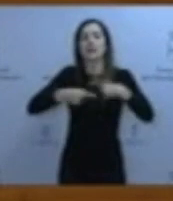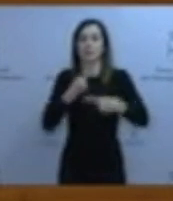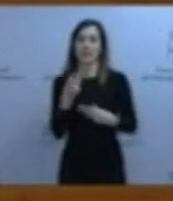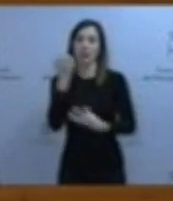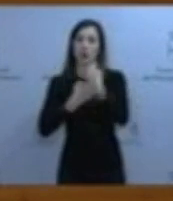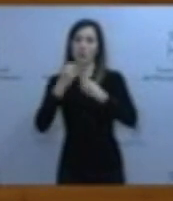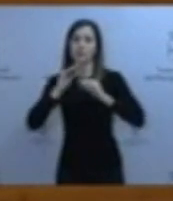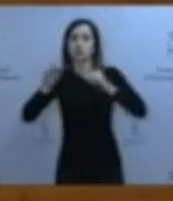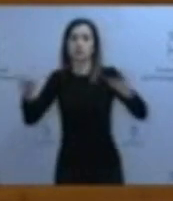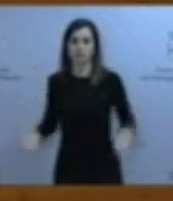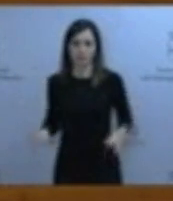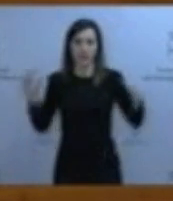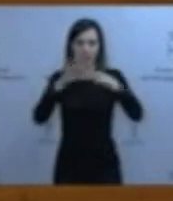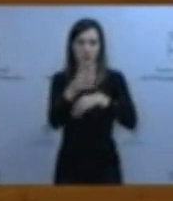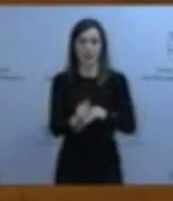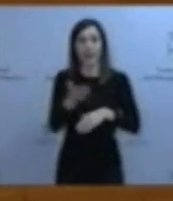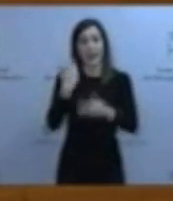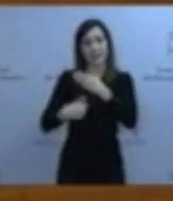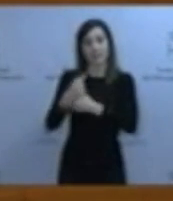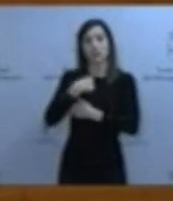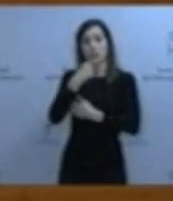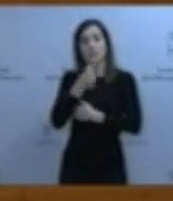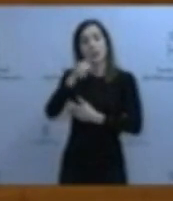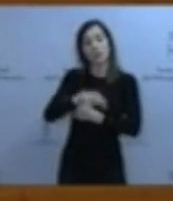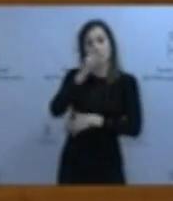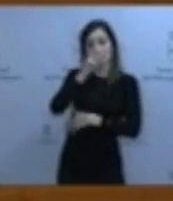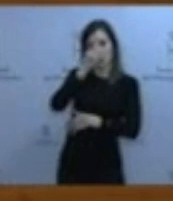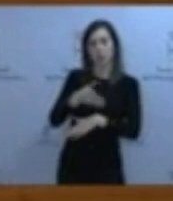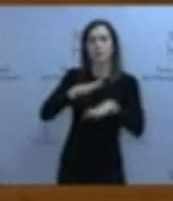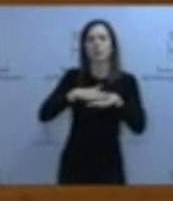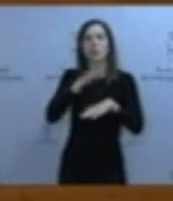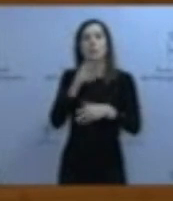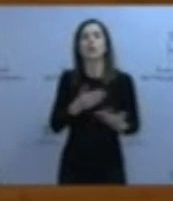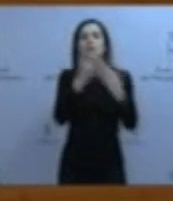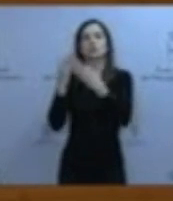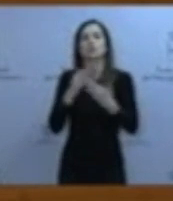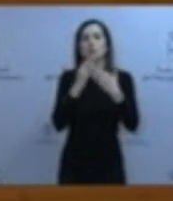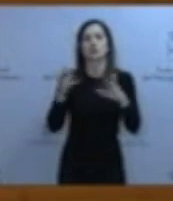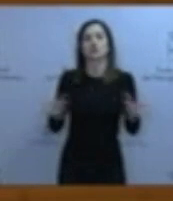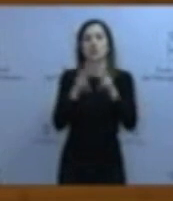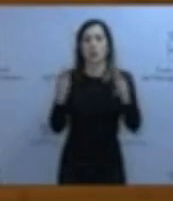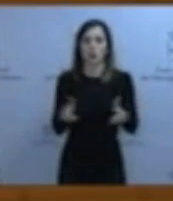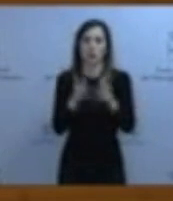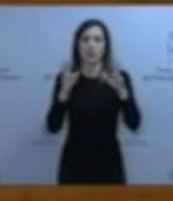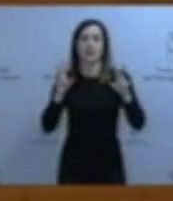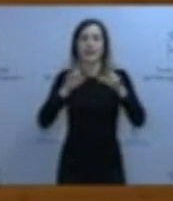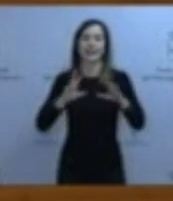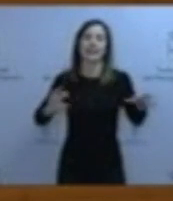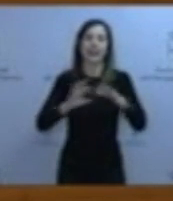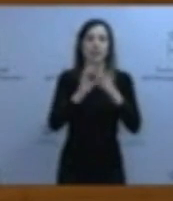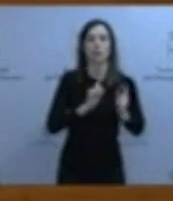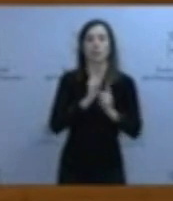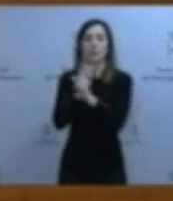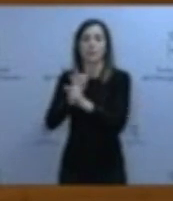Ayer se lo decía, hoy se lo recuerdo. ¿Por qué? Porque los estudios sociológicos sobre movilidad social establecen una